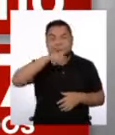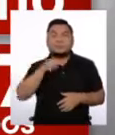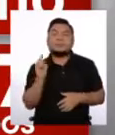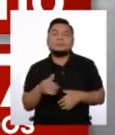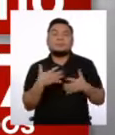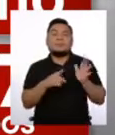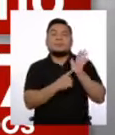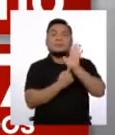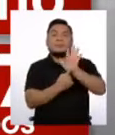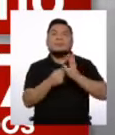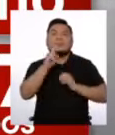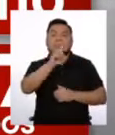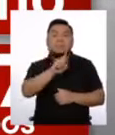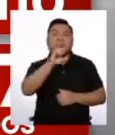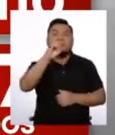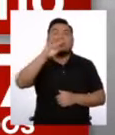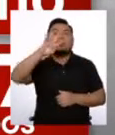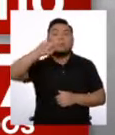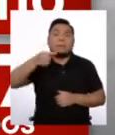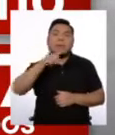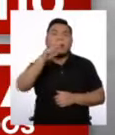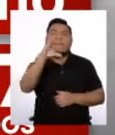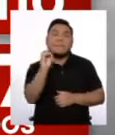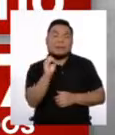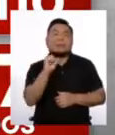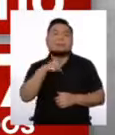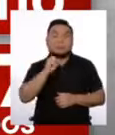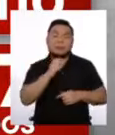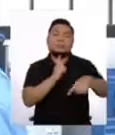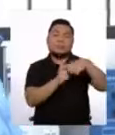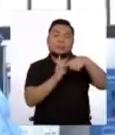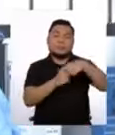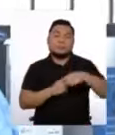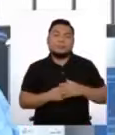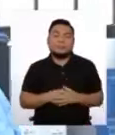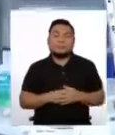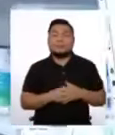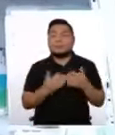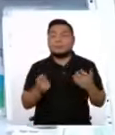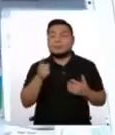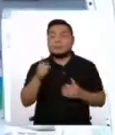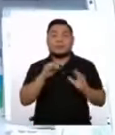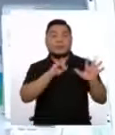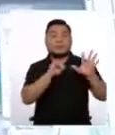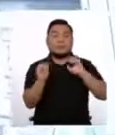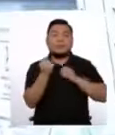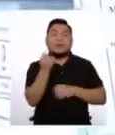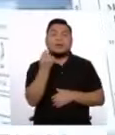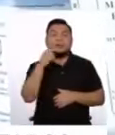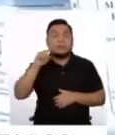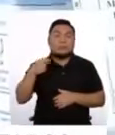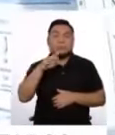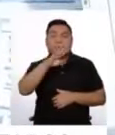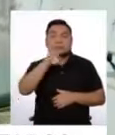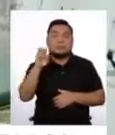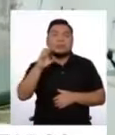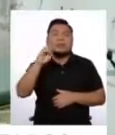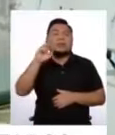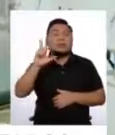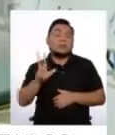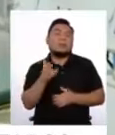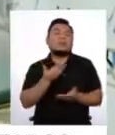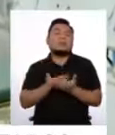se han presentado 104.020 casos positivos, mientras que 611.403